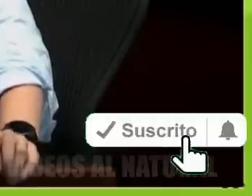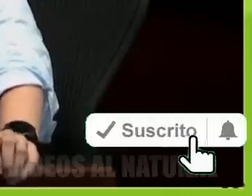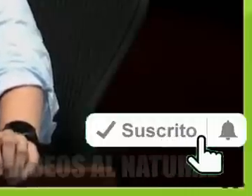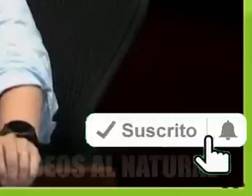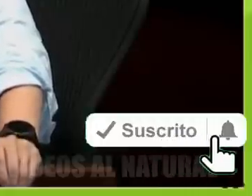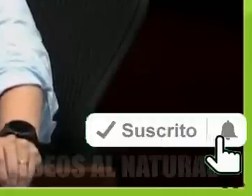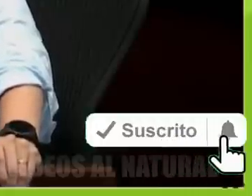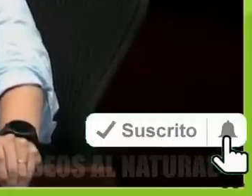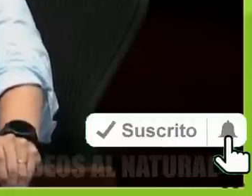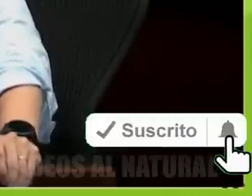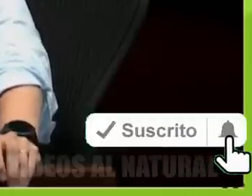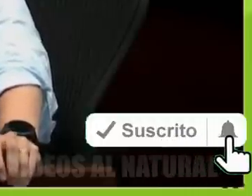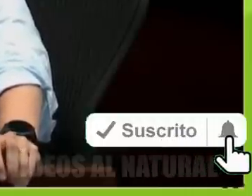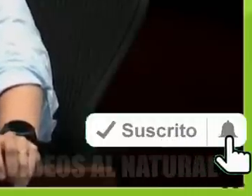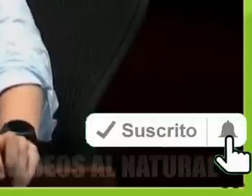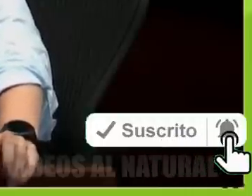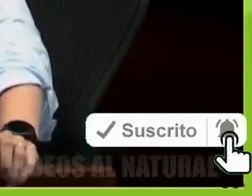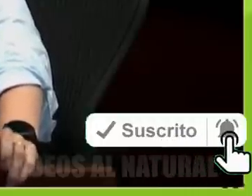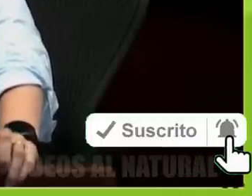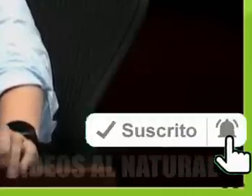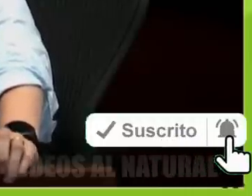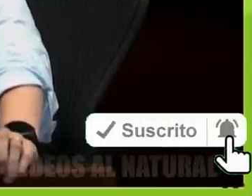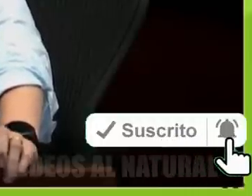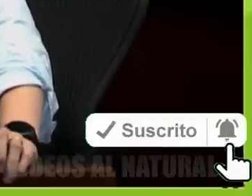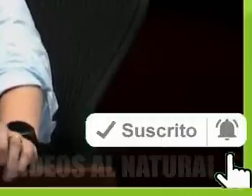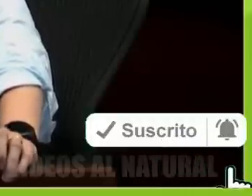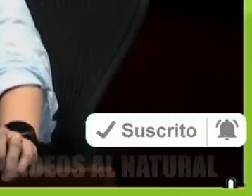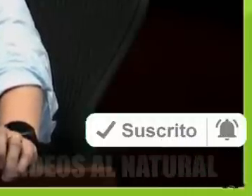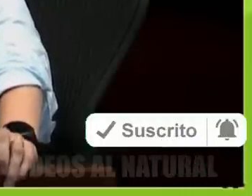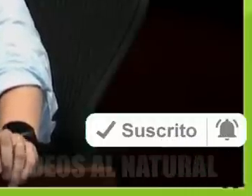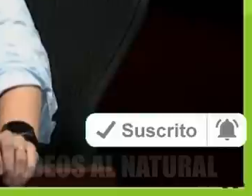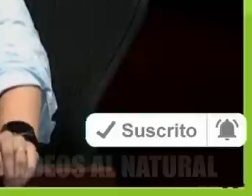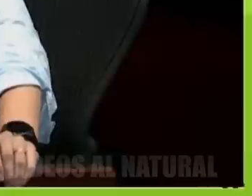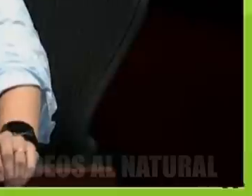Cali, mataron más de 11, hirieron más de